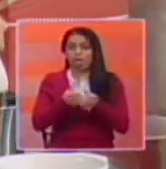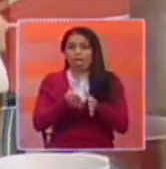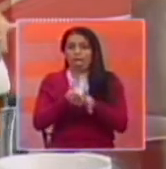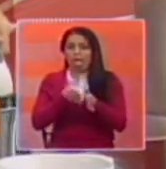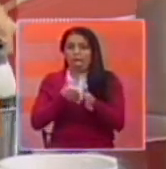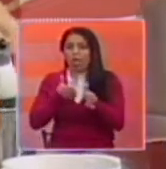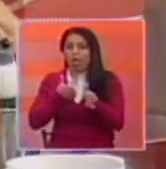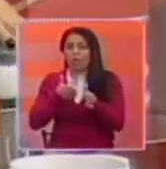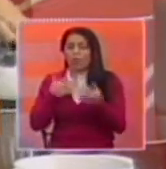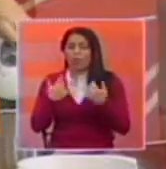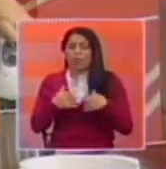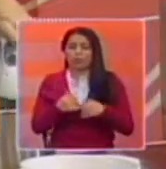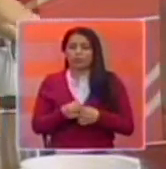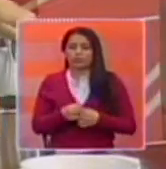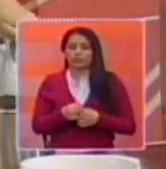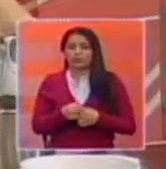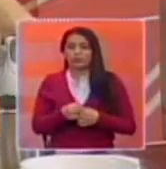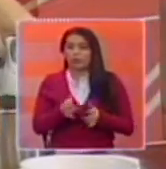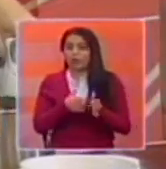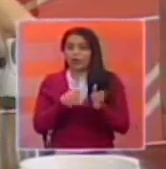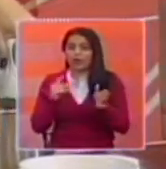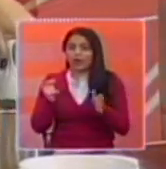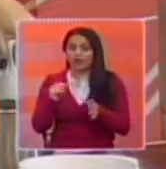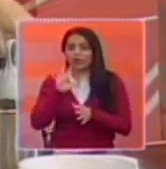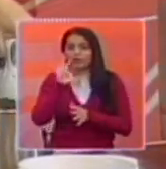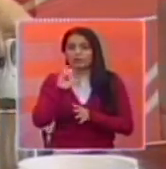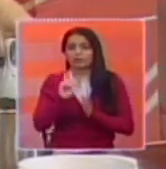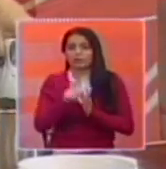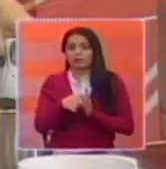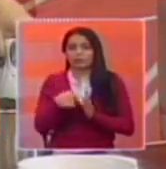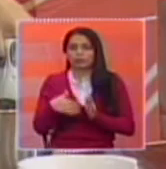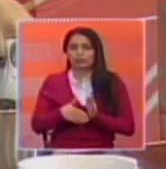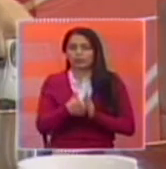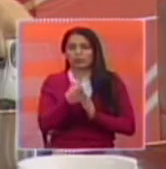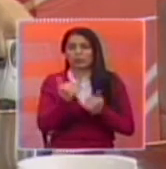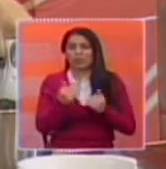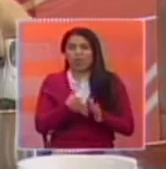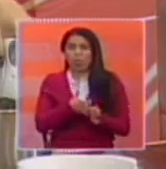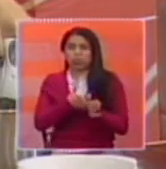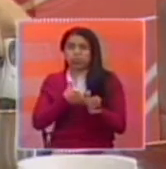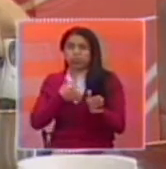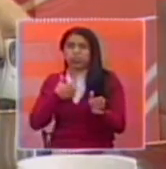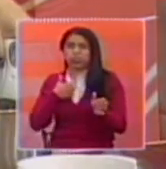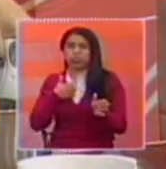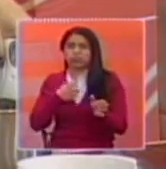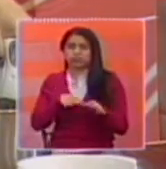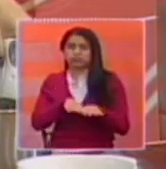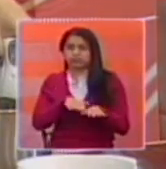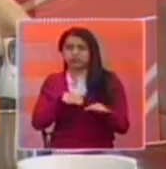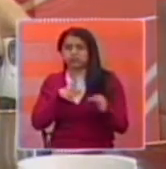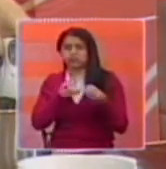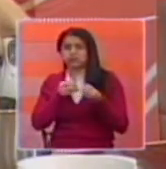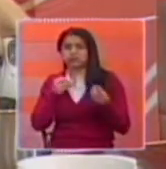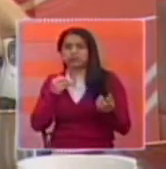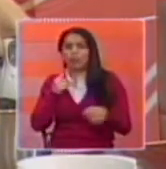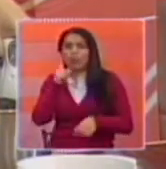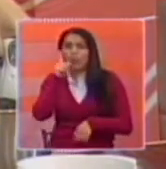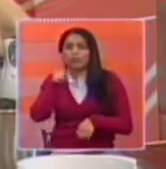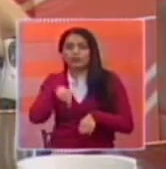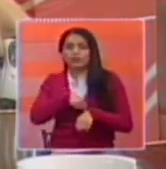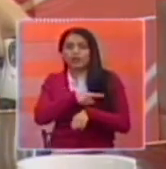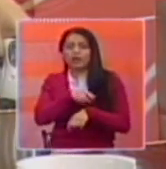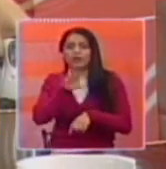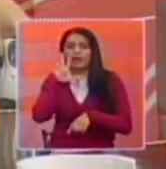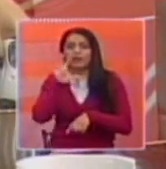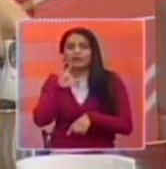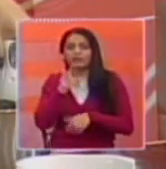15 minutos del canal, máximo. Hoy día me hice 1:15. Y no sé qué me pasó porque es Dios, yo